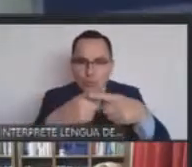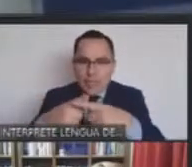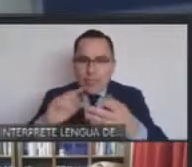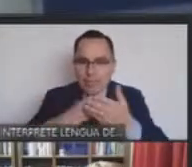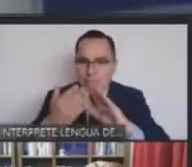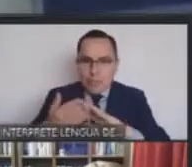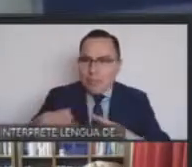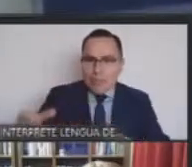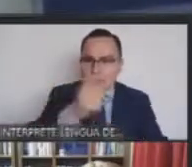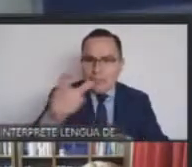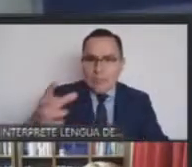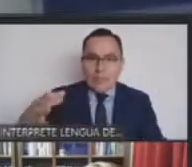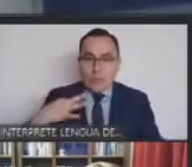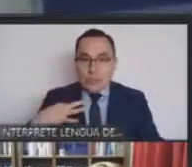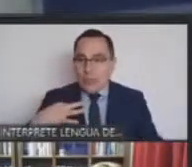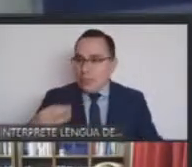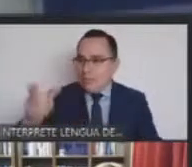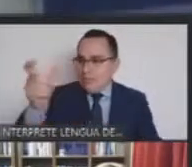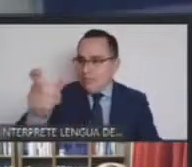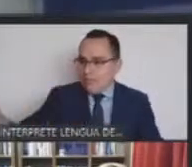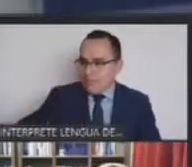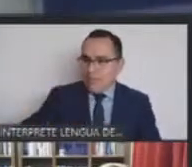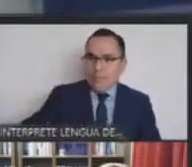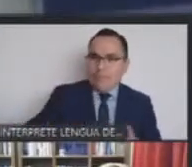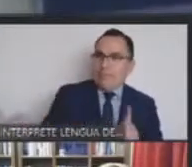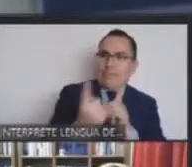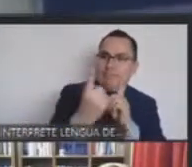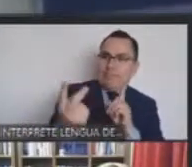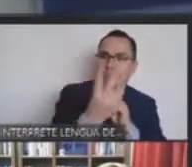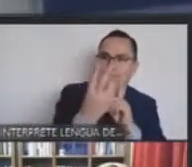que los ciudadanos realmente recurran de una